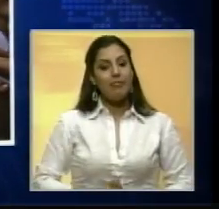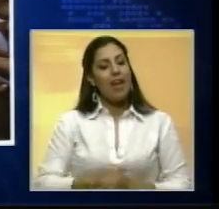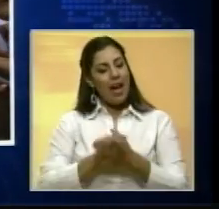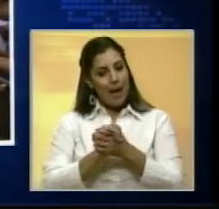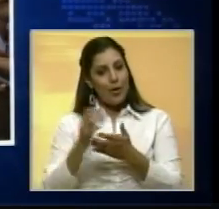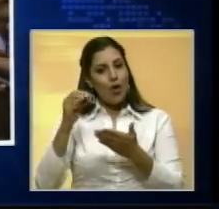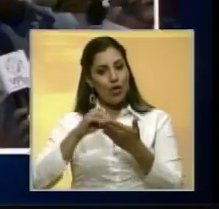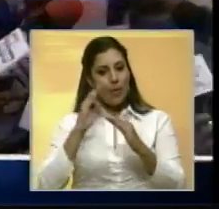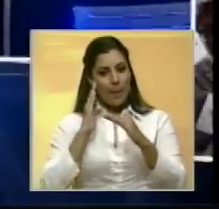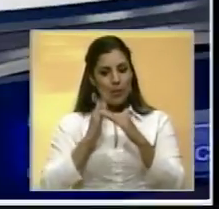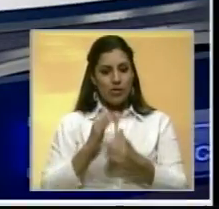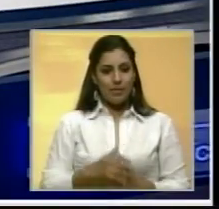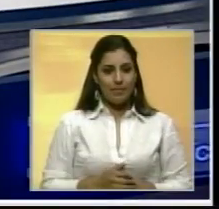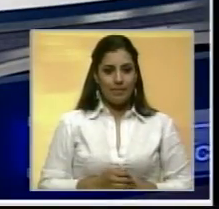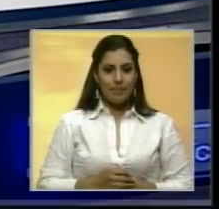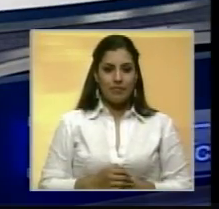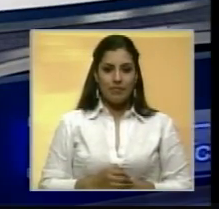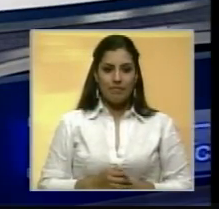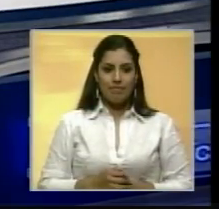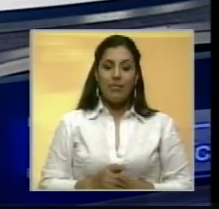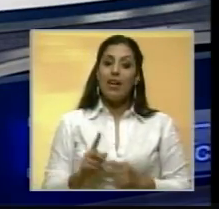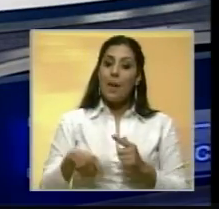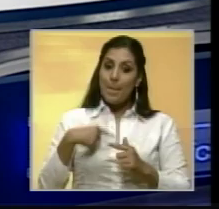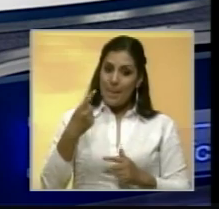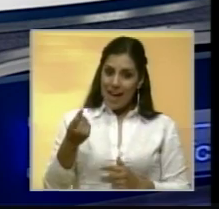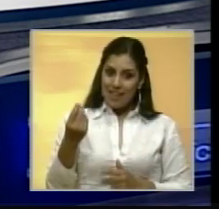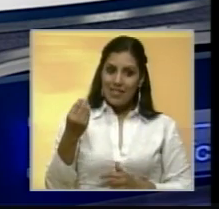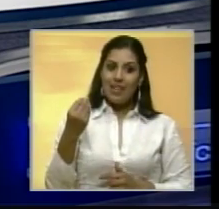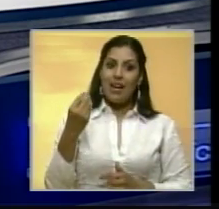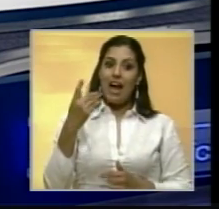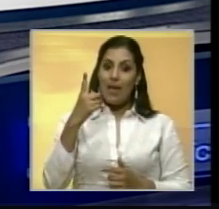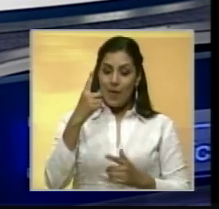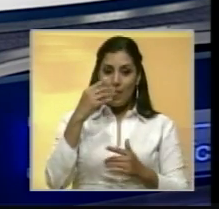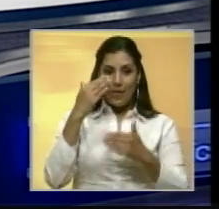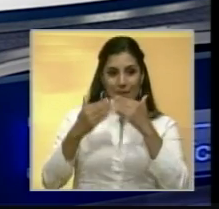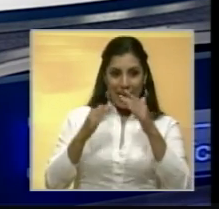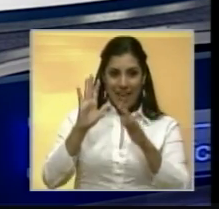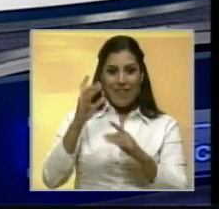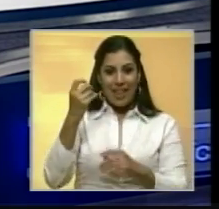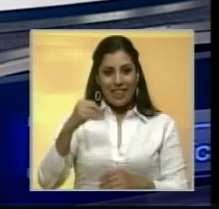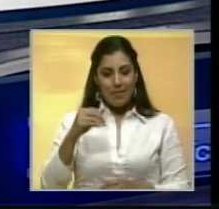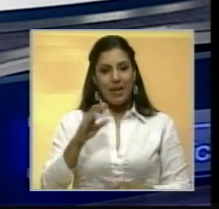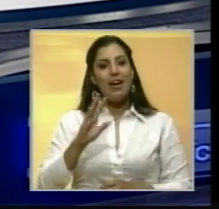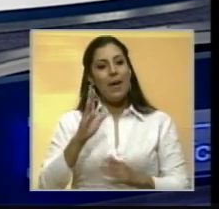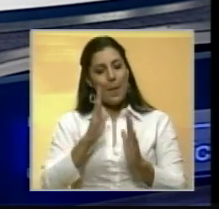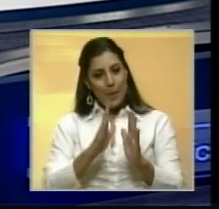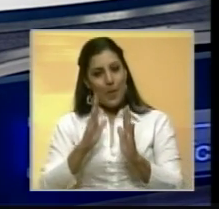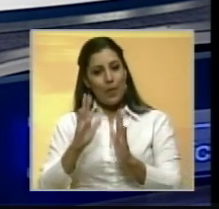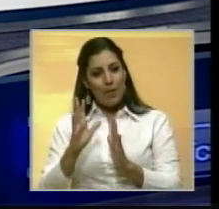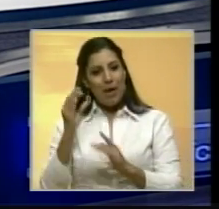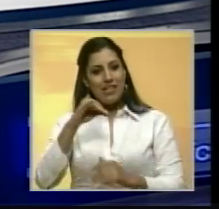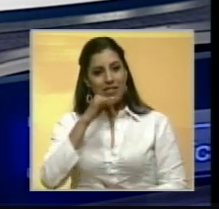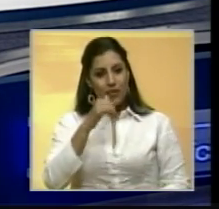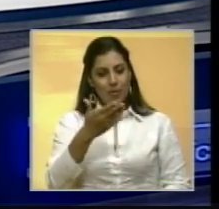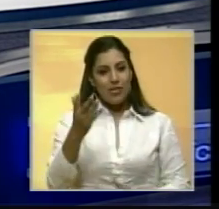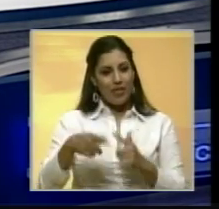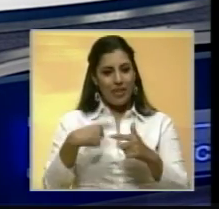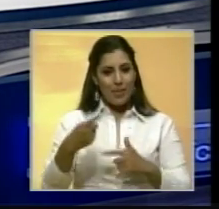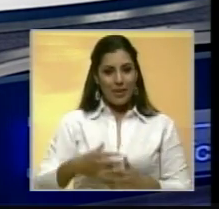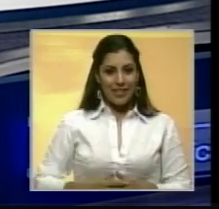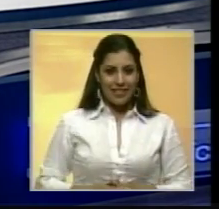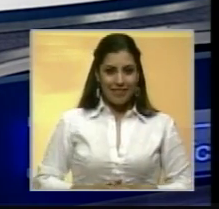Amigos, momento de hacer nuestra primera pausa. Venimos con más, no es la primera, tenemos varias ya, pero vamos con más información al